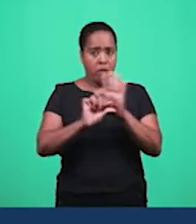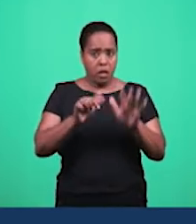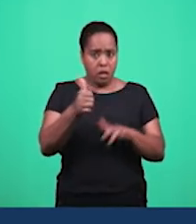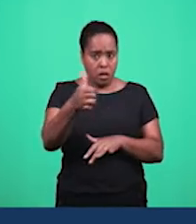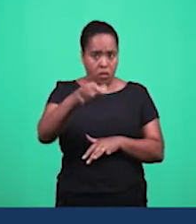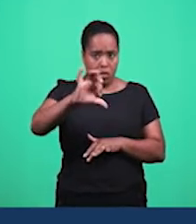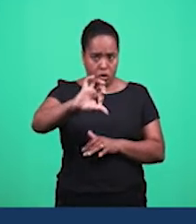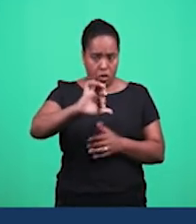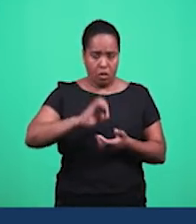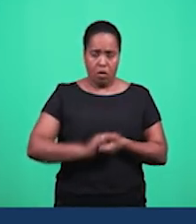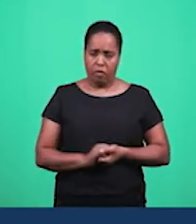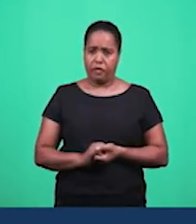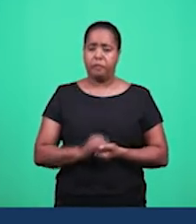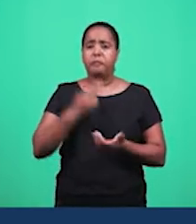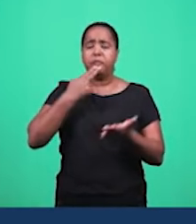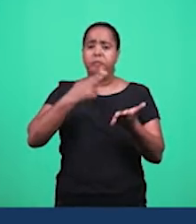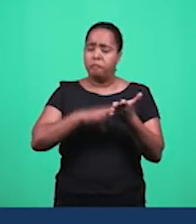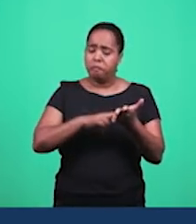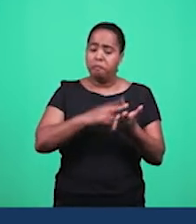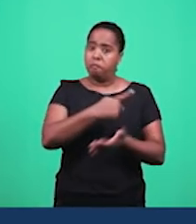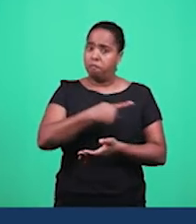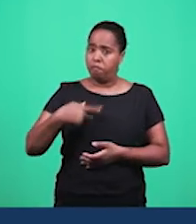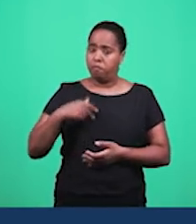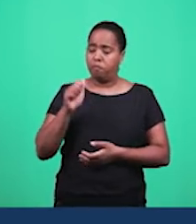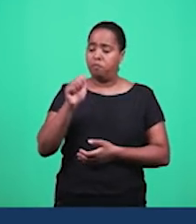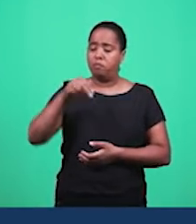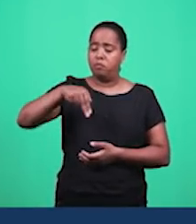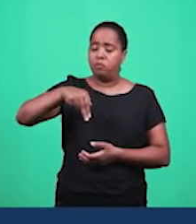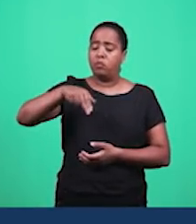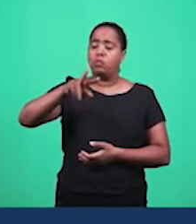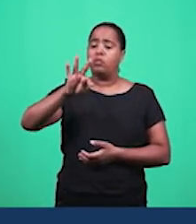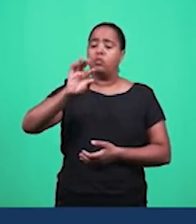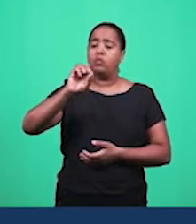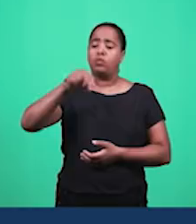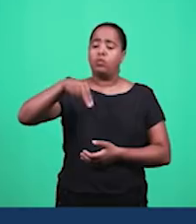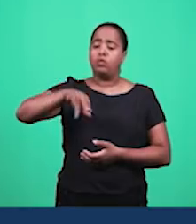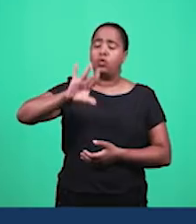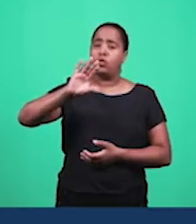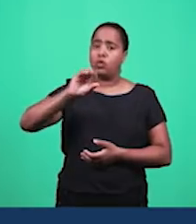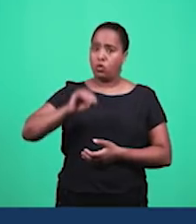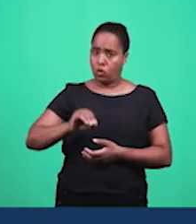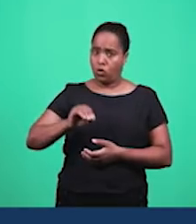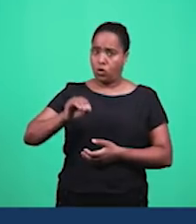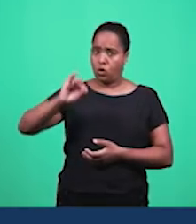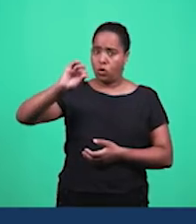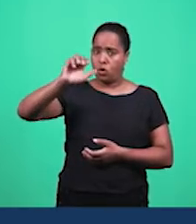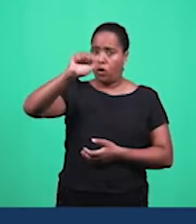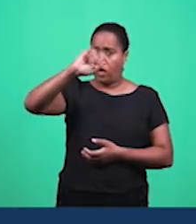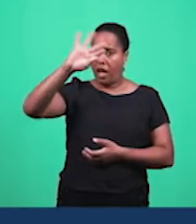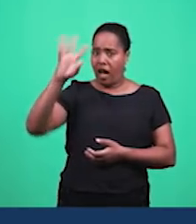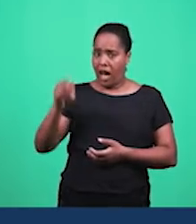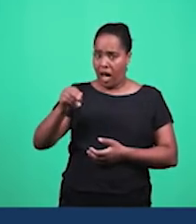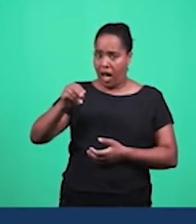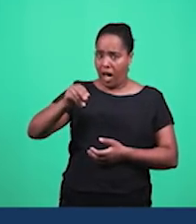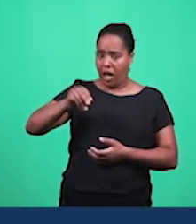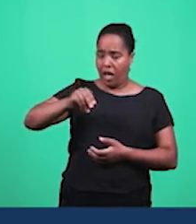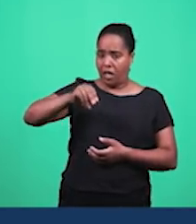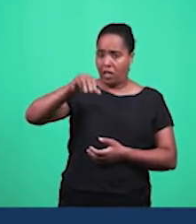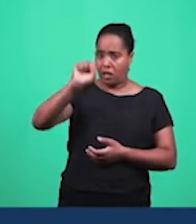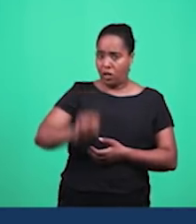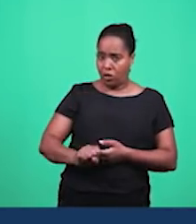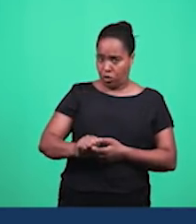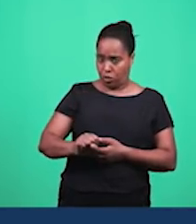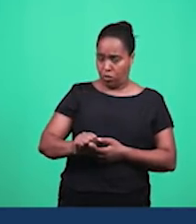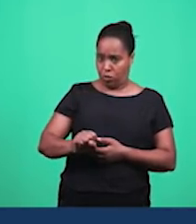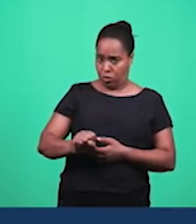recado pastoral del pastor antonio santos piñeiro a los hermanos de la iglesia de hasta azul en brasilia distrito federal